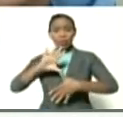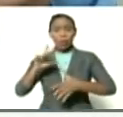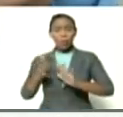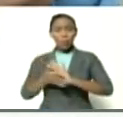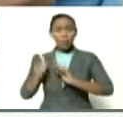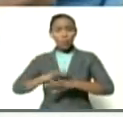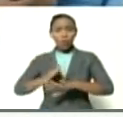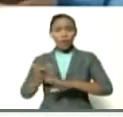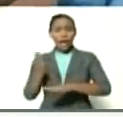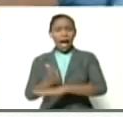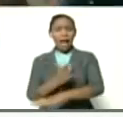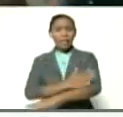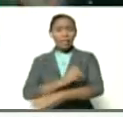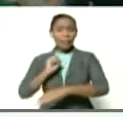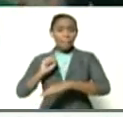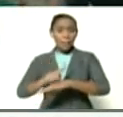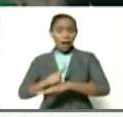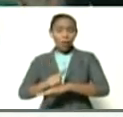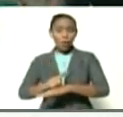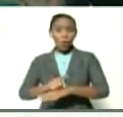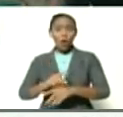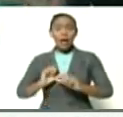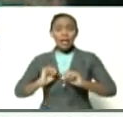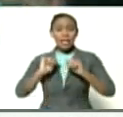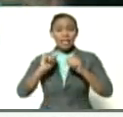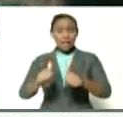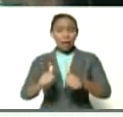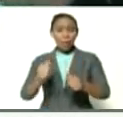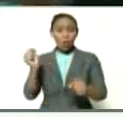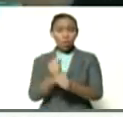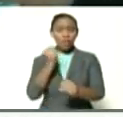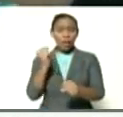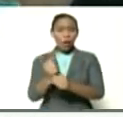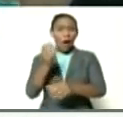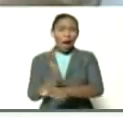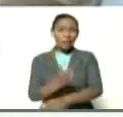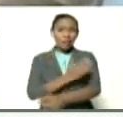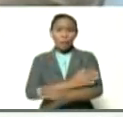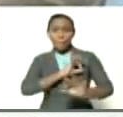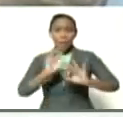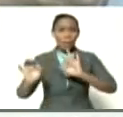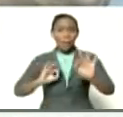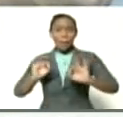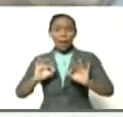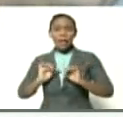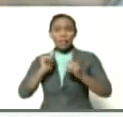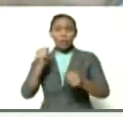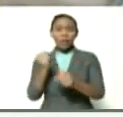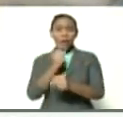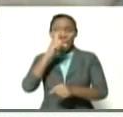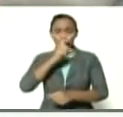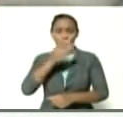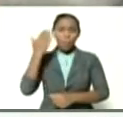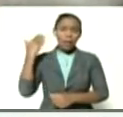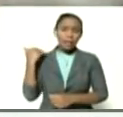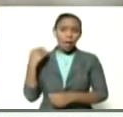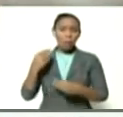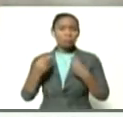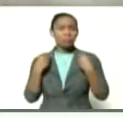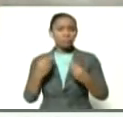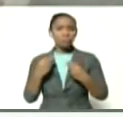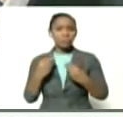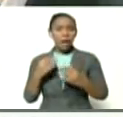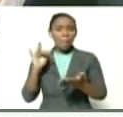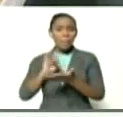forma temprana también se iniciaron las gestiones, como se han iniciado las gestiones desde el año pasado para